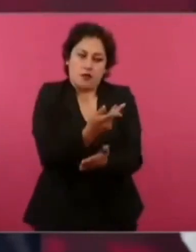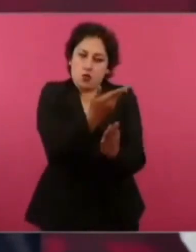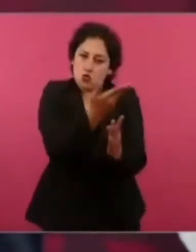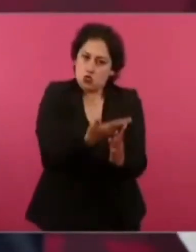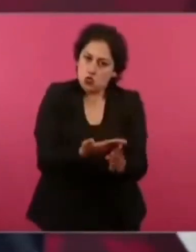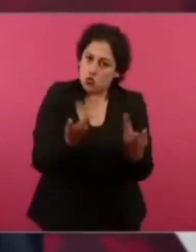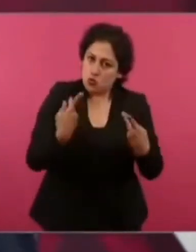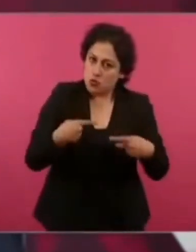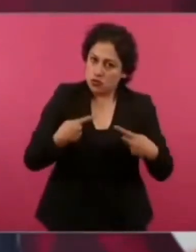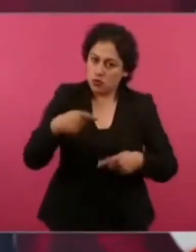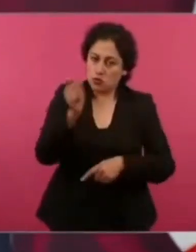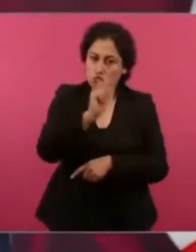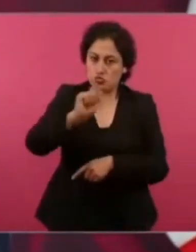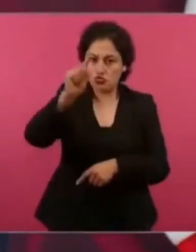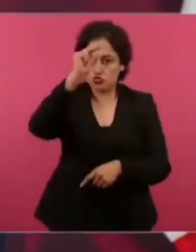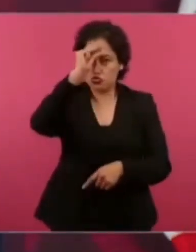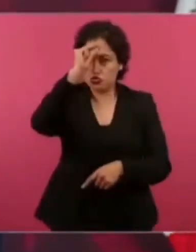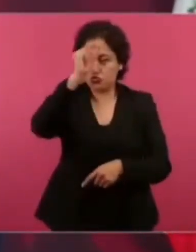en